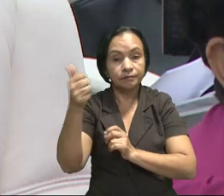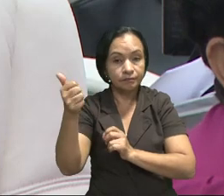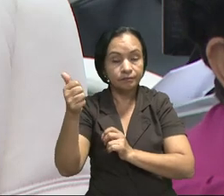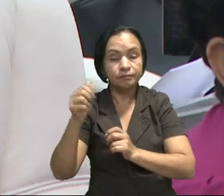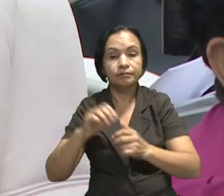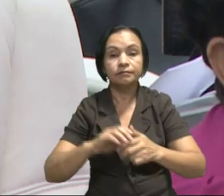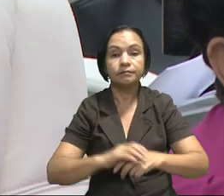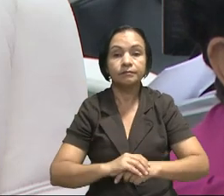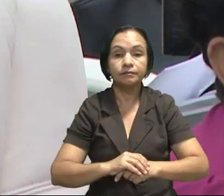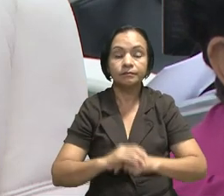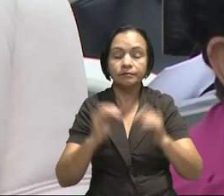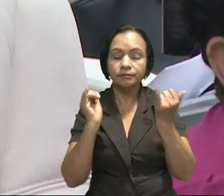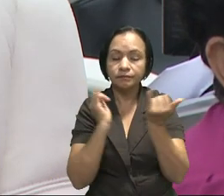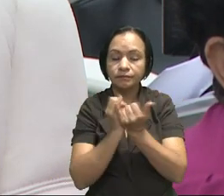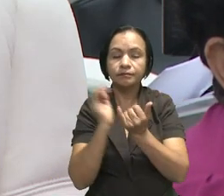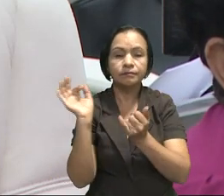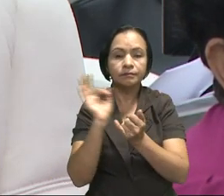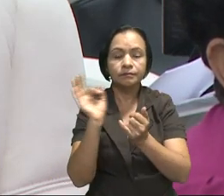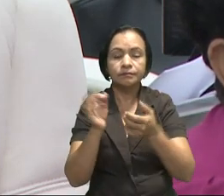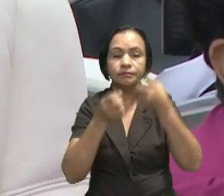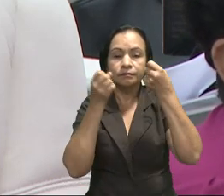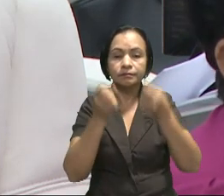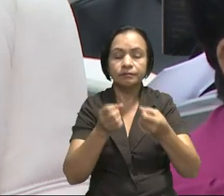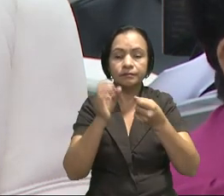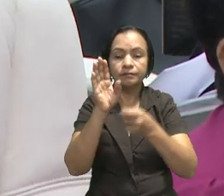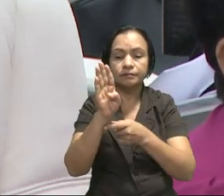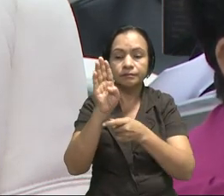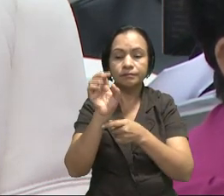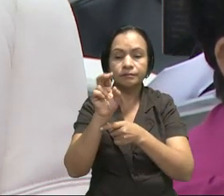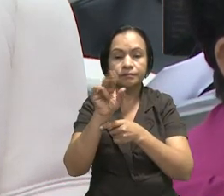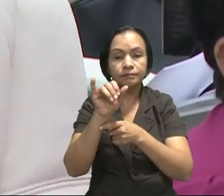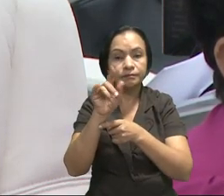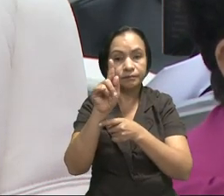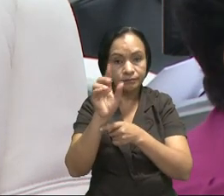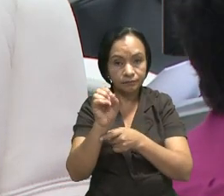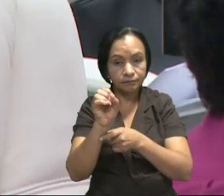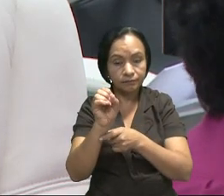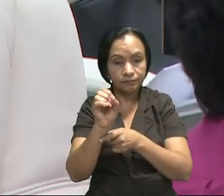1966. Asimismo, el señor Miguel Benito Buitrago Sarria